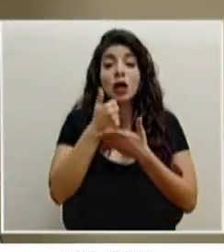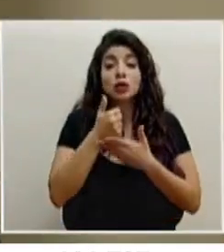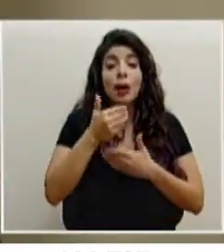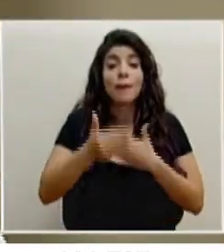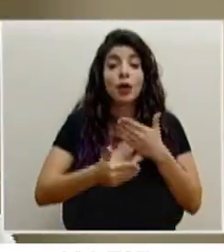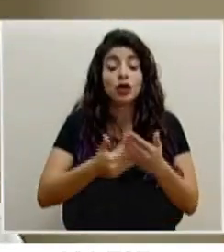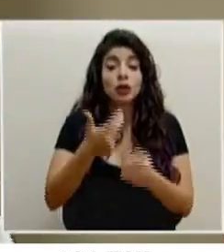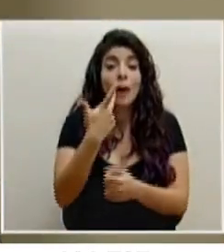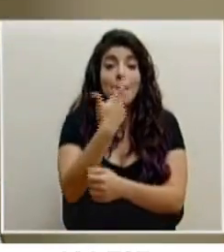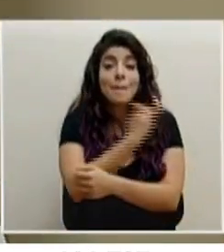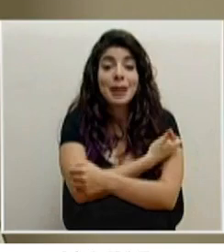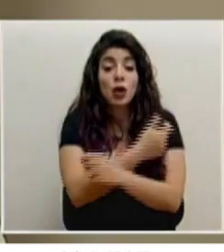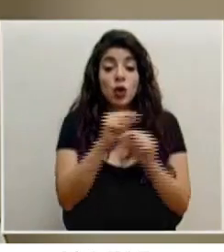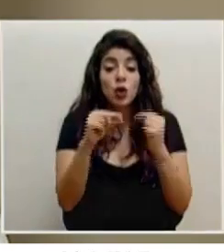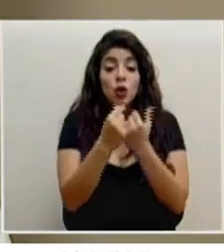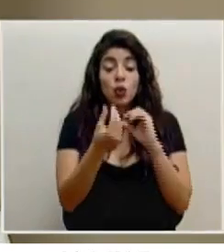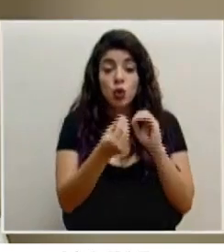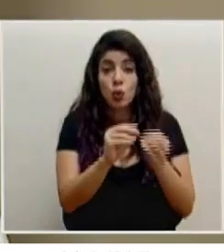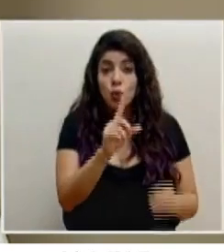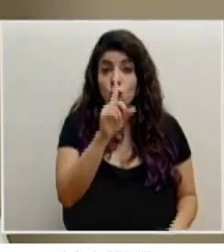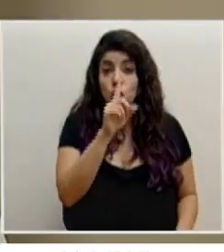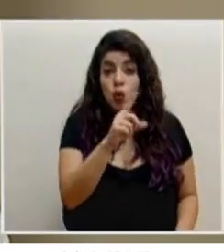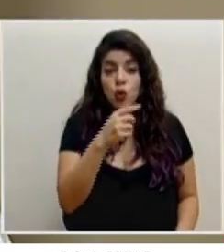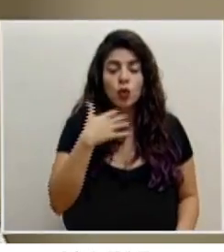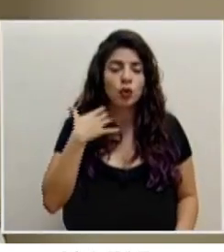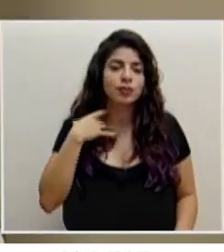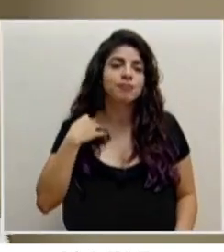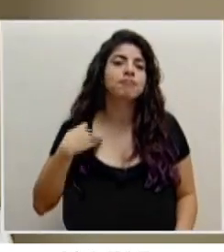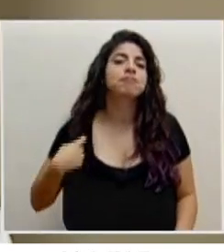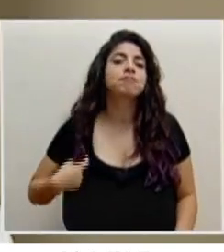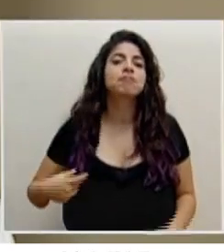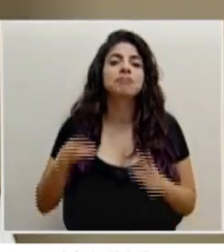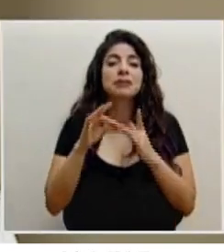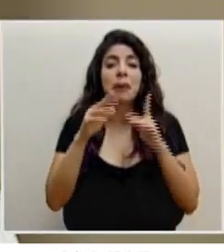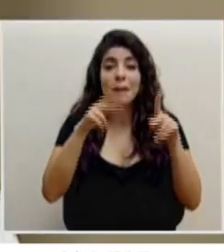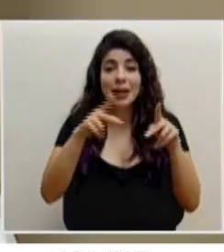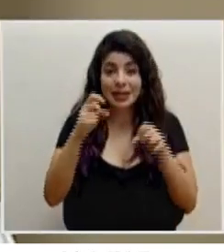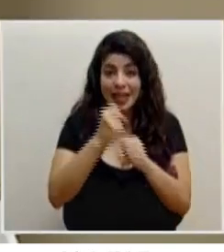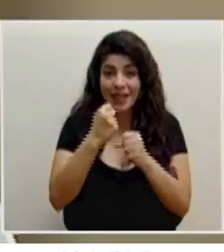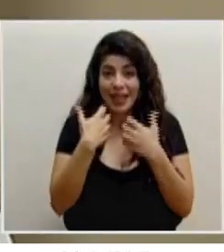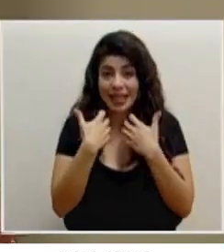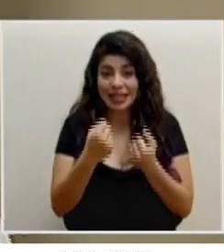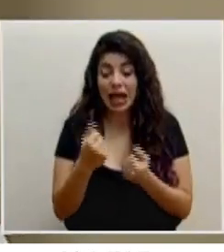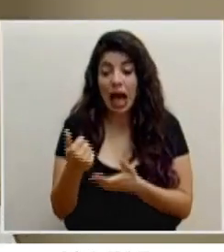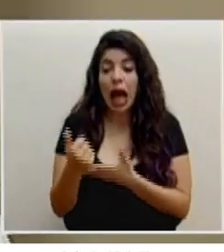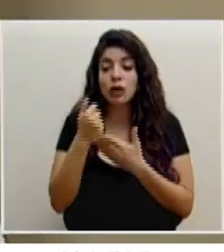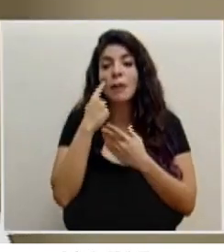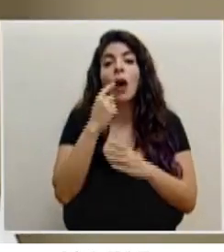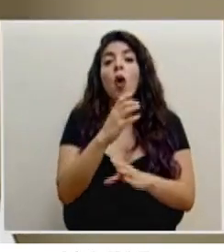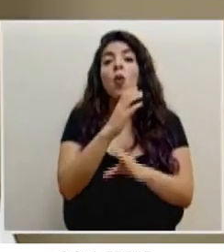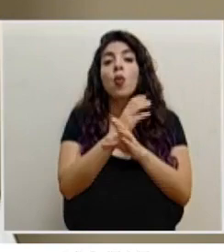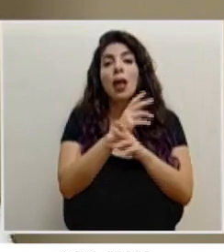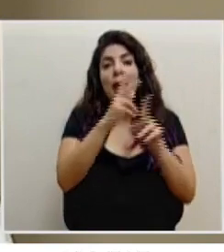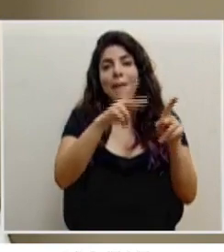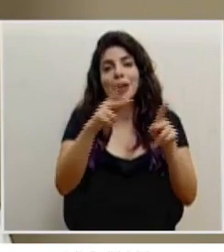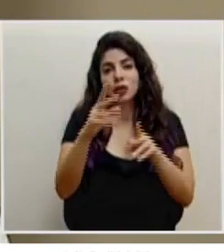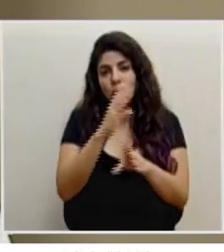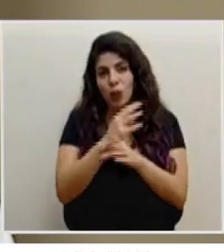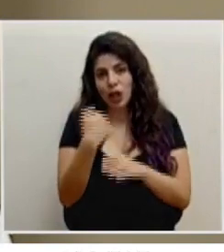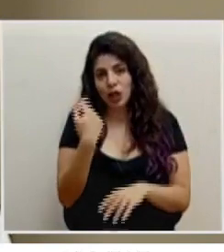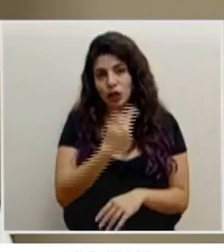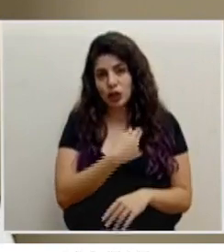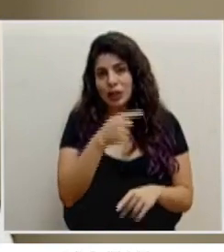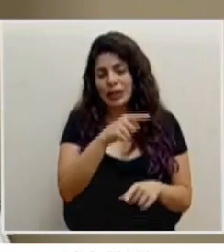de vacunación en el grupo 1, sobre todo en el personal de salud, es cuidar a las personas que nos cuidan, y eso es algo